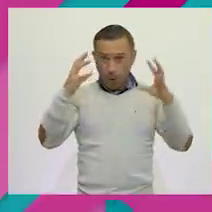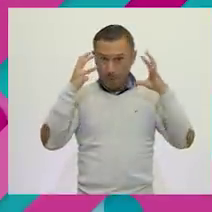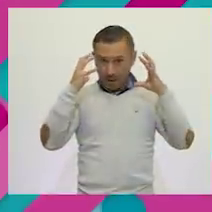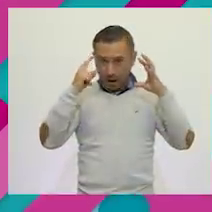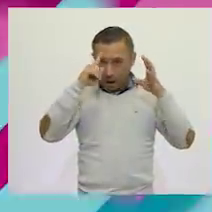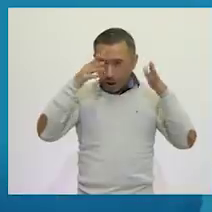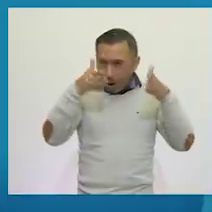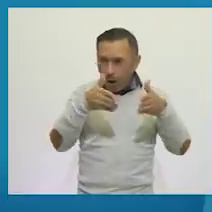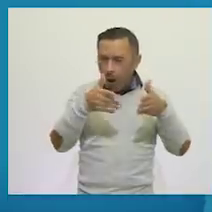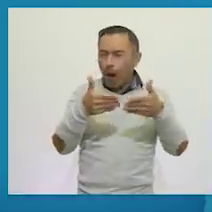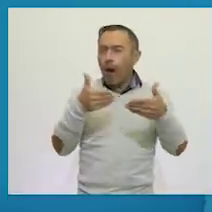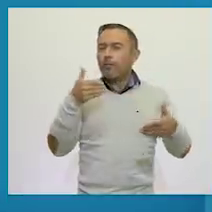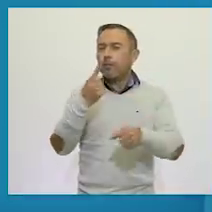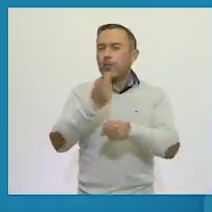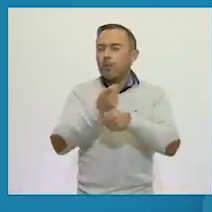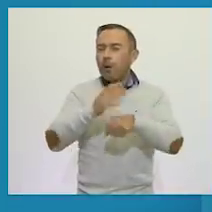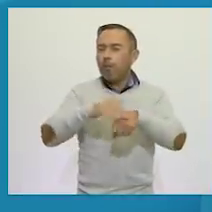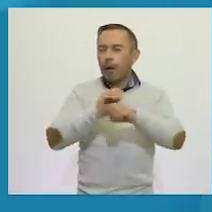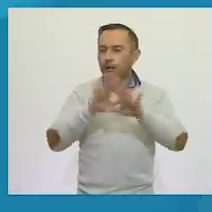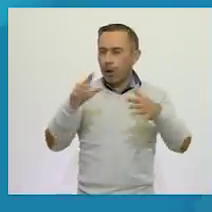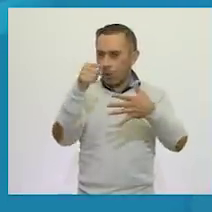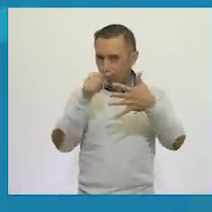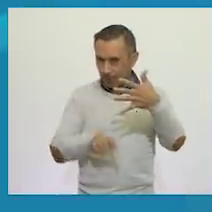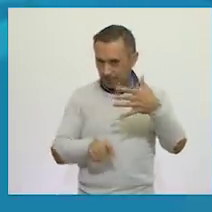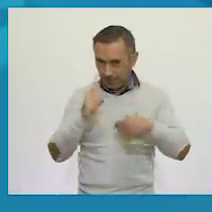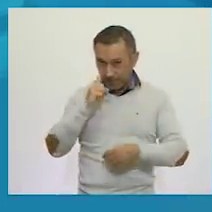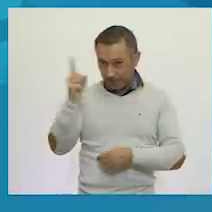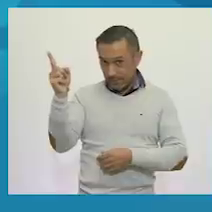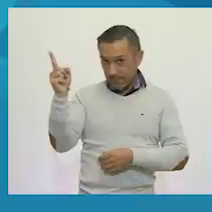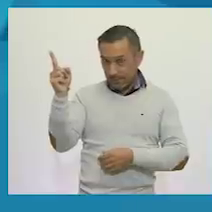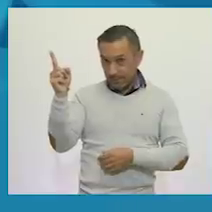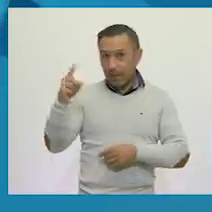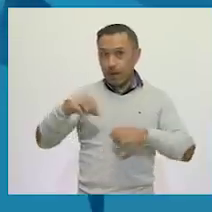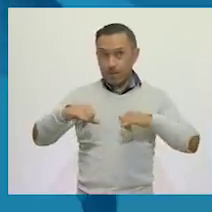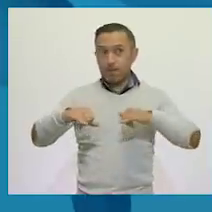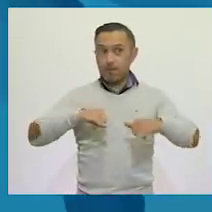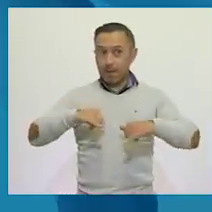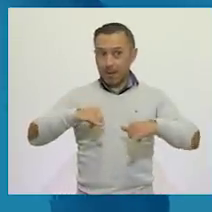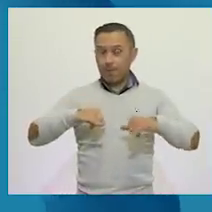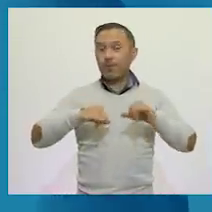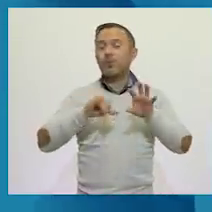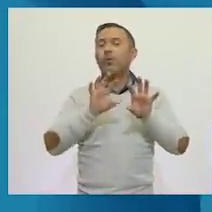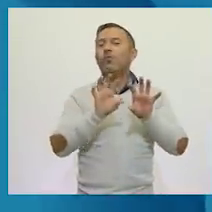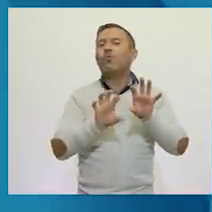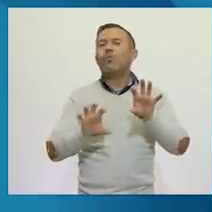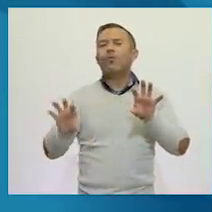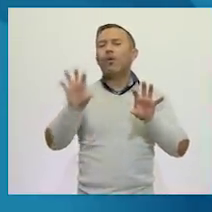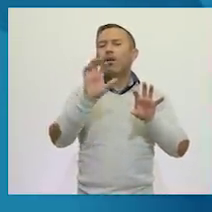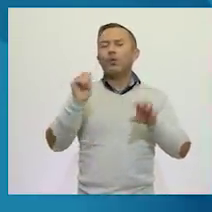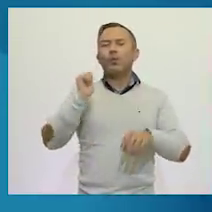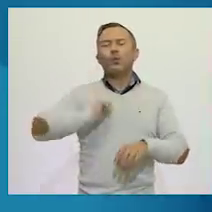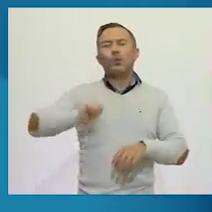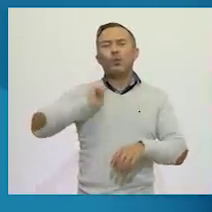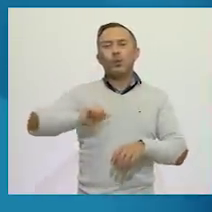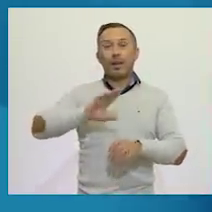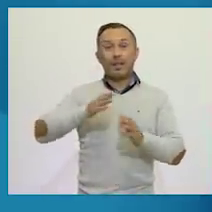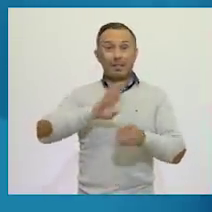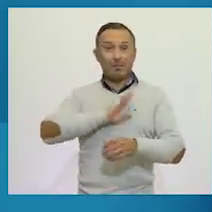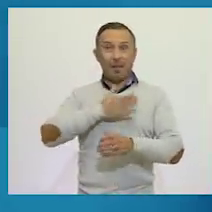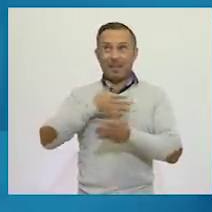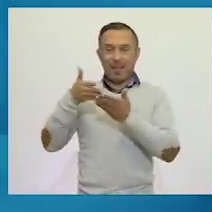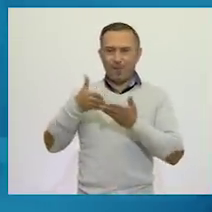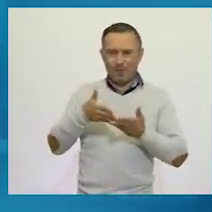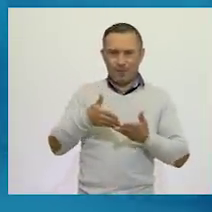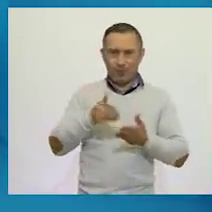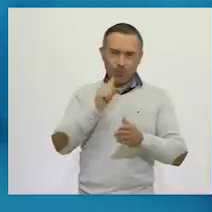aspectos. En este mapa podemos observar las zonas donde se concentraban las diversas culturas mesoamericanas.